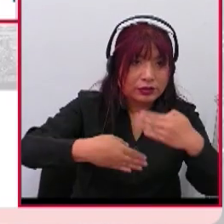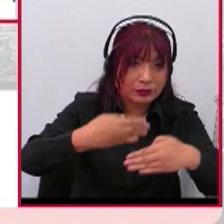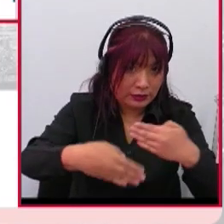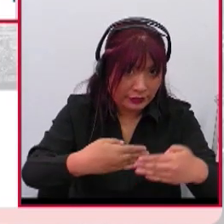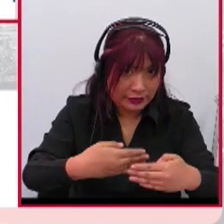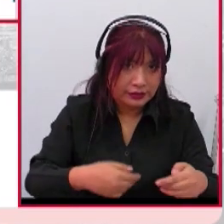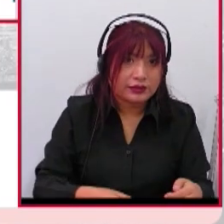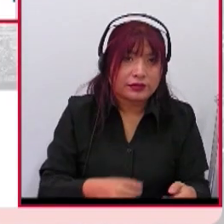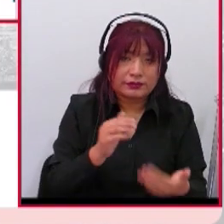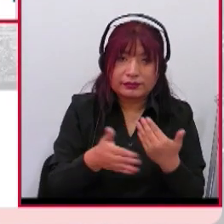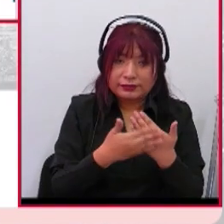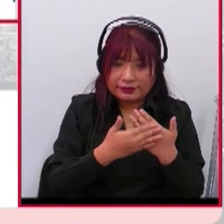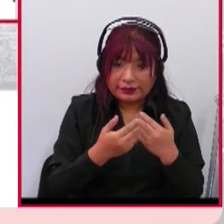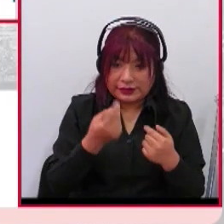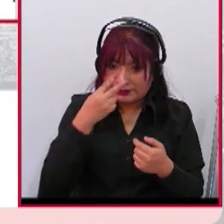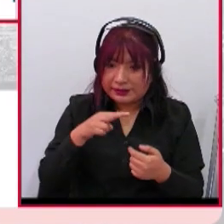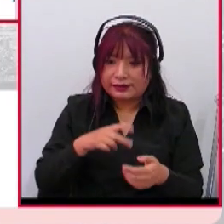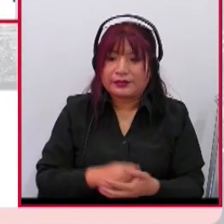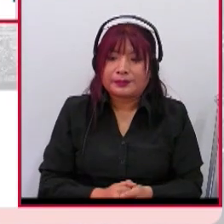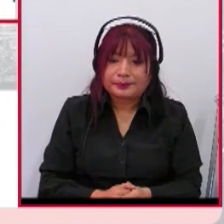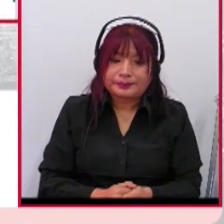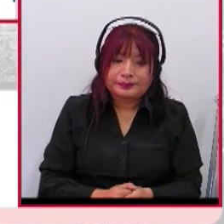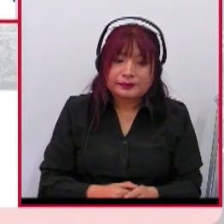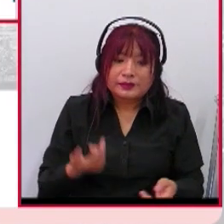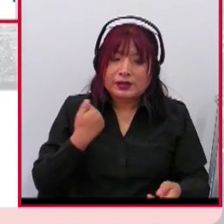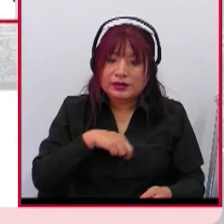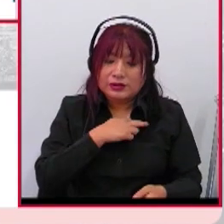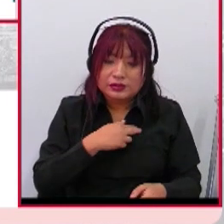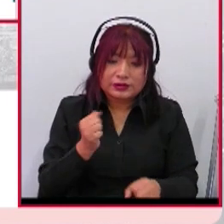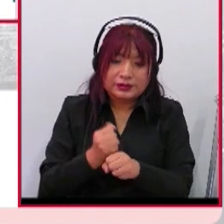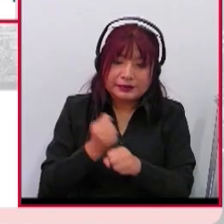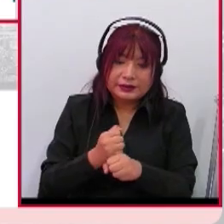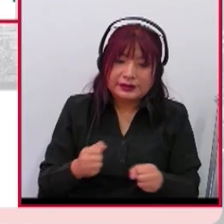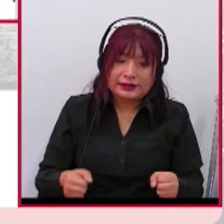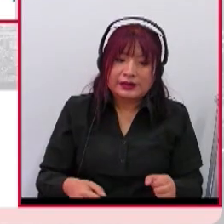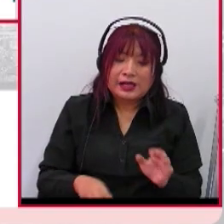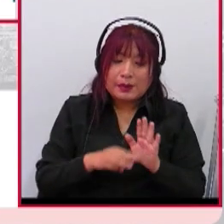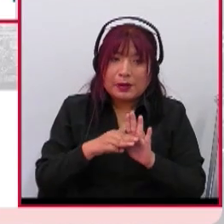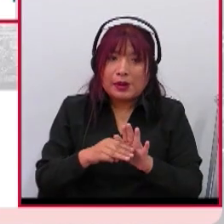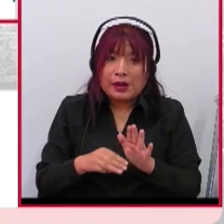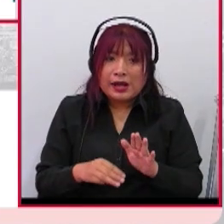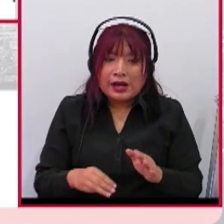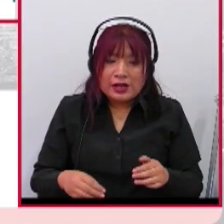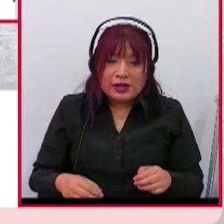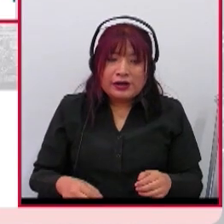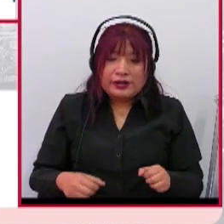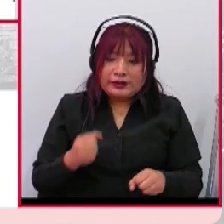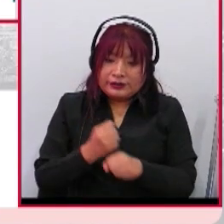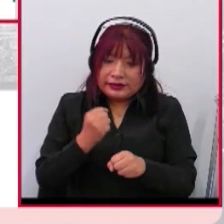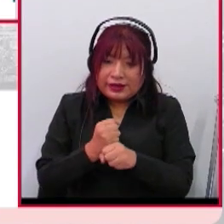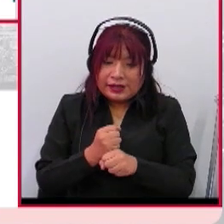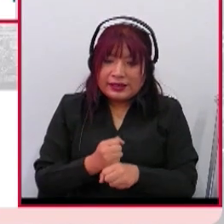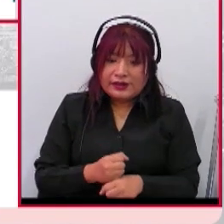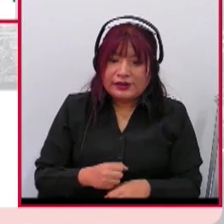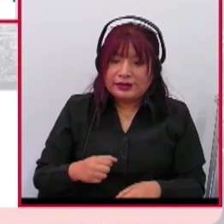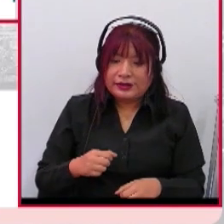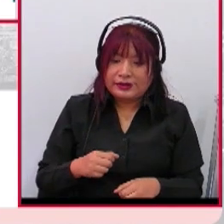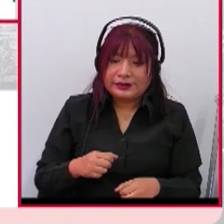Nosotros en Anglo American basamos nuestro modelo en la disciplina operativa, ¿no? Generar sinergias entre los equipos de